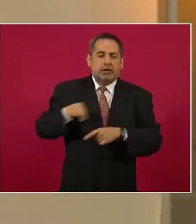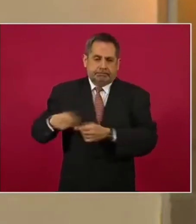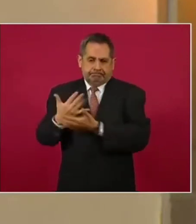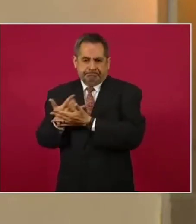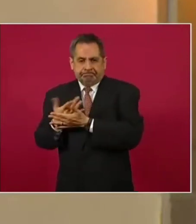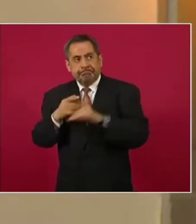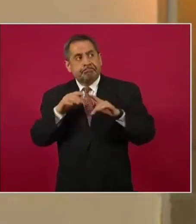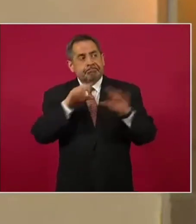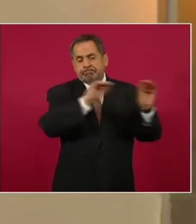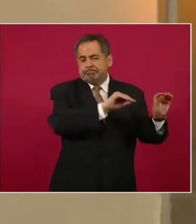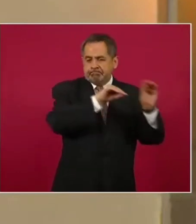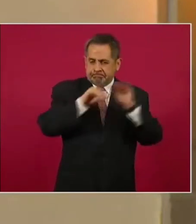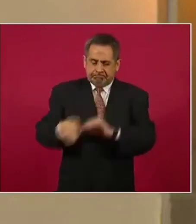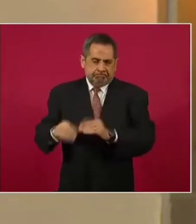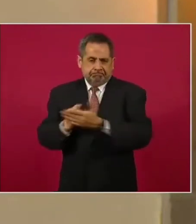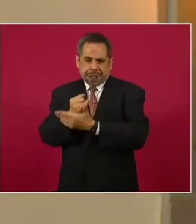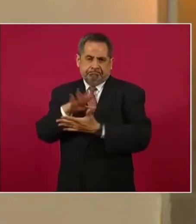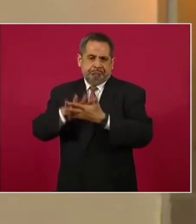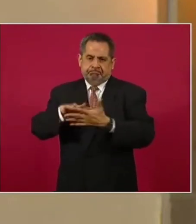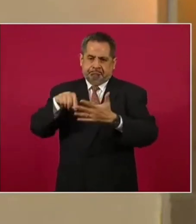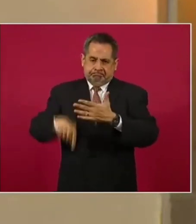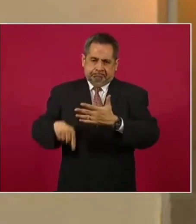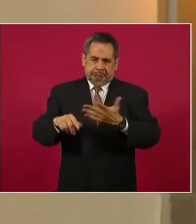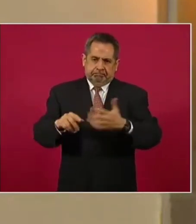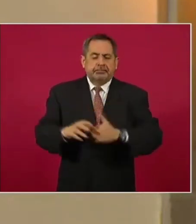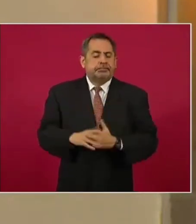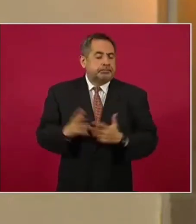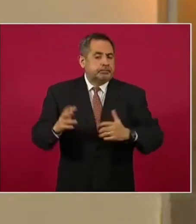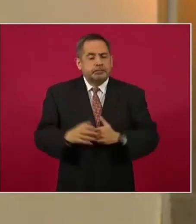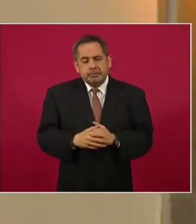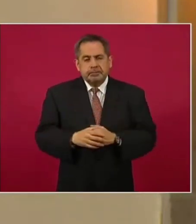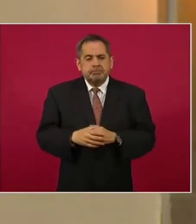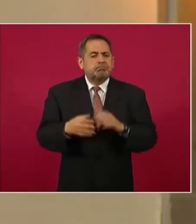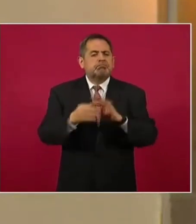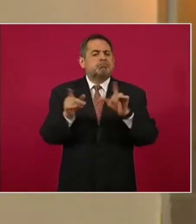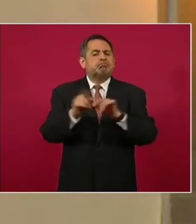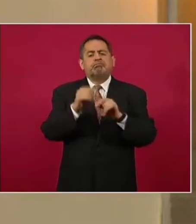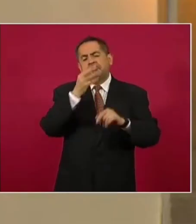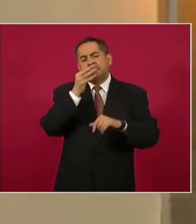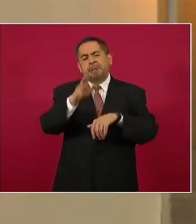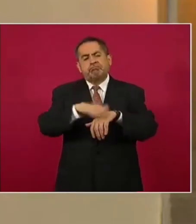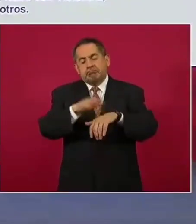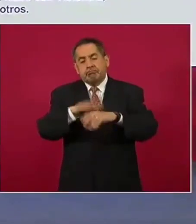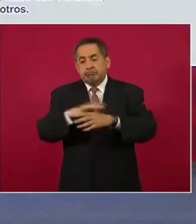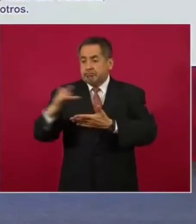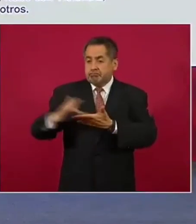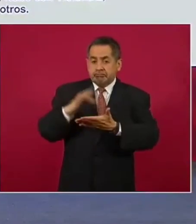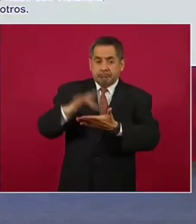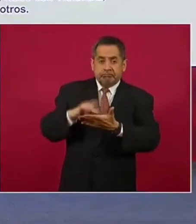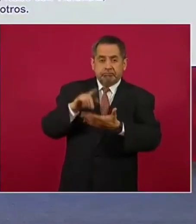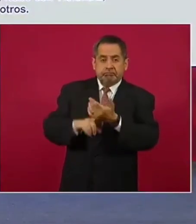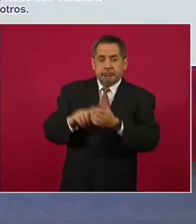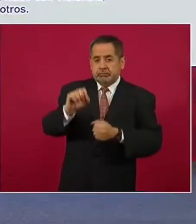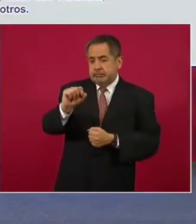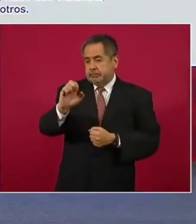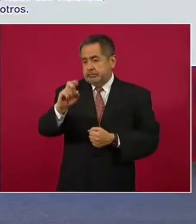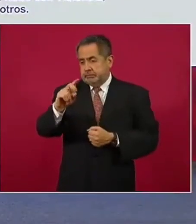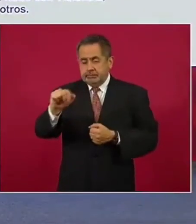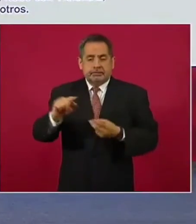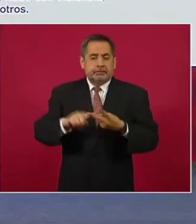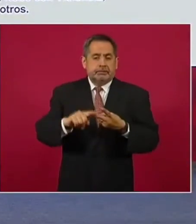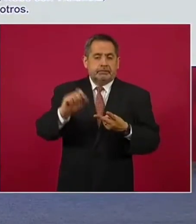siguiente únicamente comentar qué con el apoyo de sedena semar guardia nacional